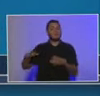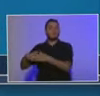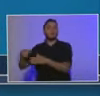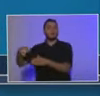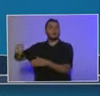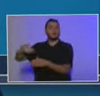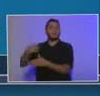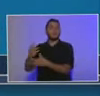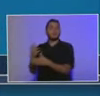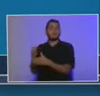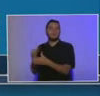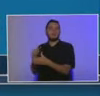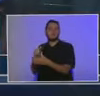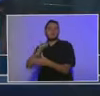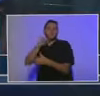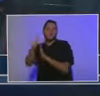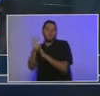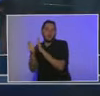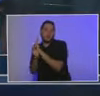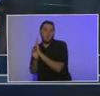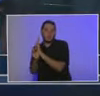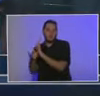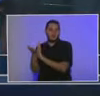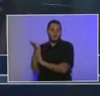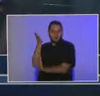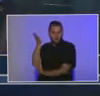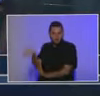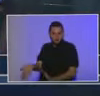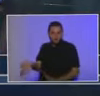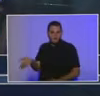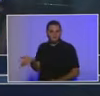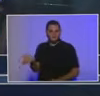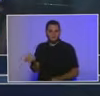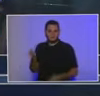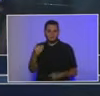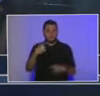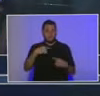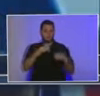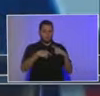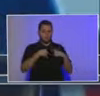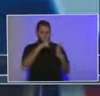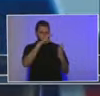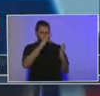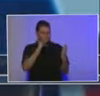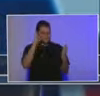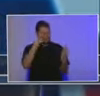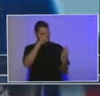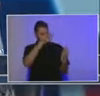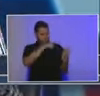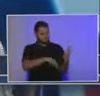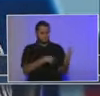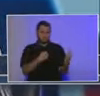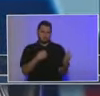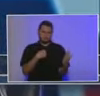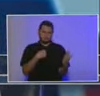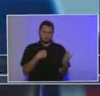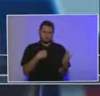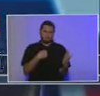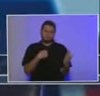clandestina. Según lo estatal. Mire, a mí, desde que yo leí esto por primera vez en el día de ayer, les confieso que yo